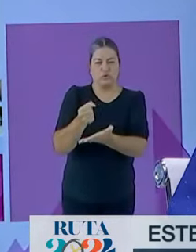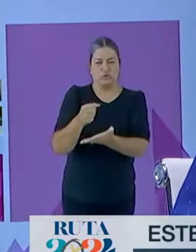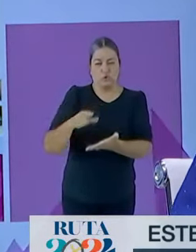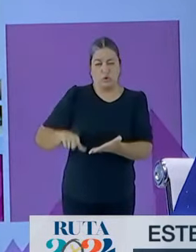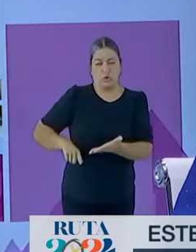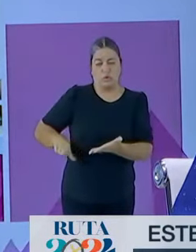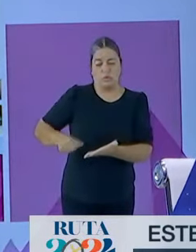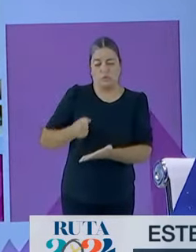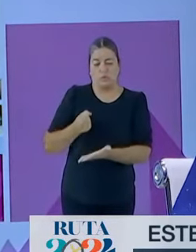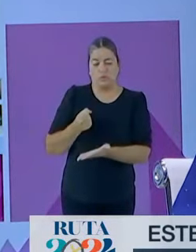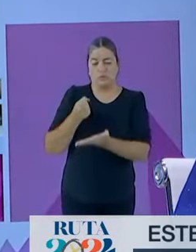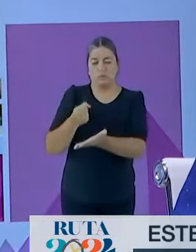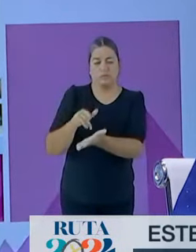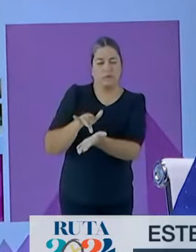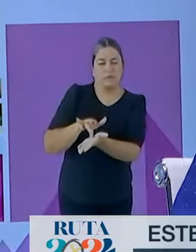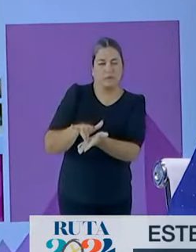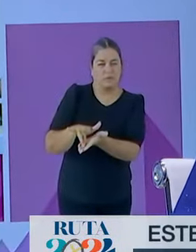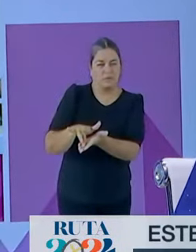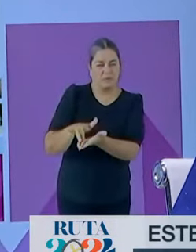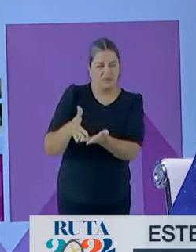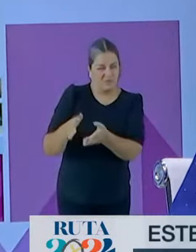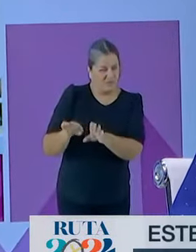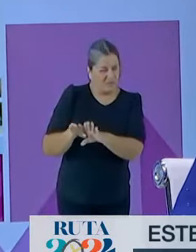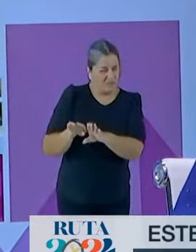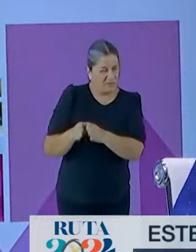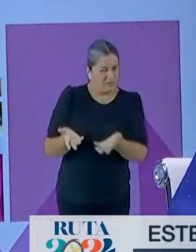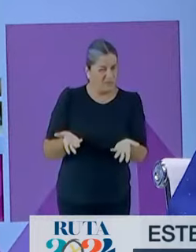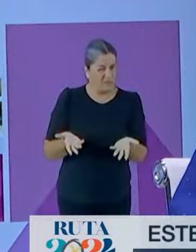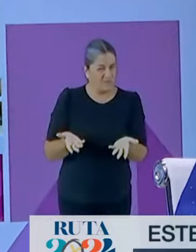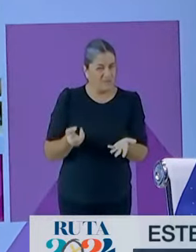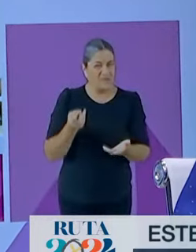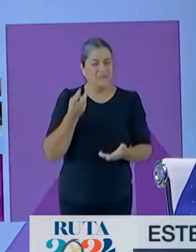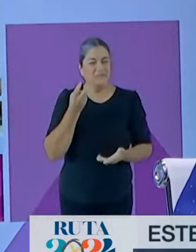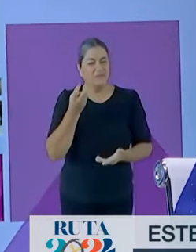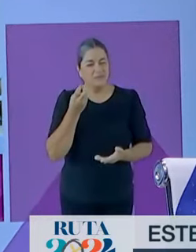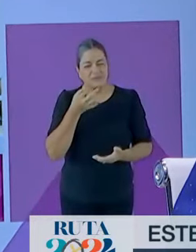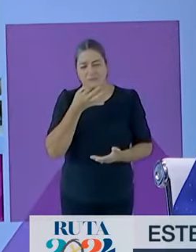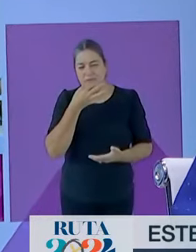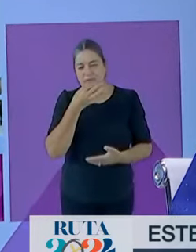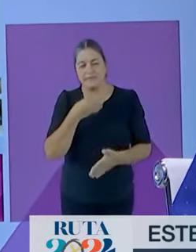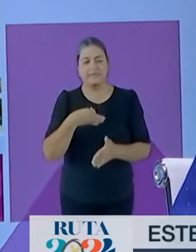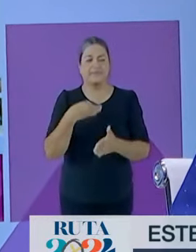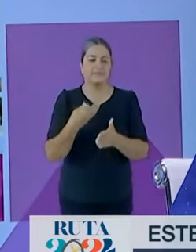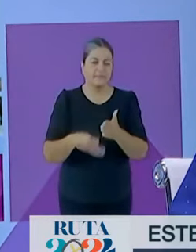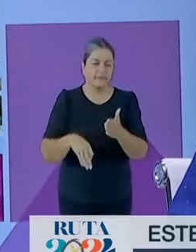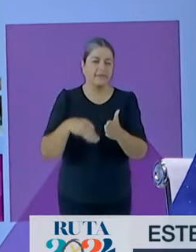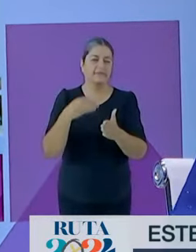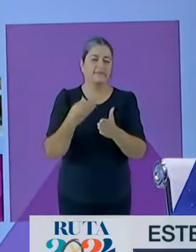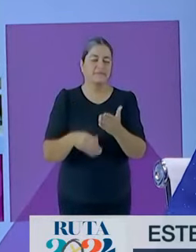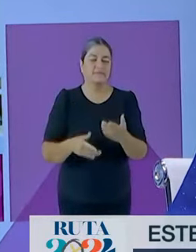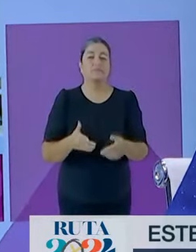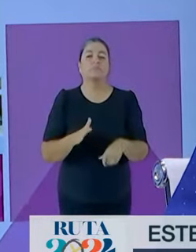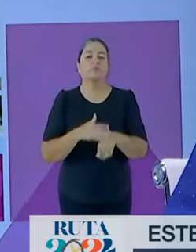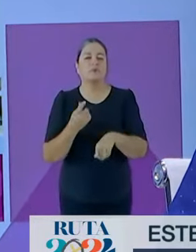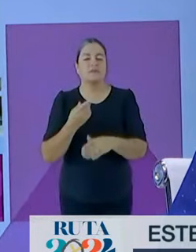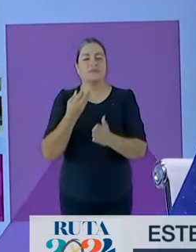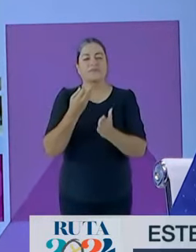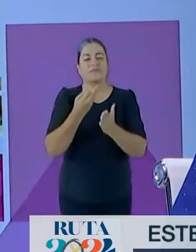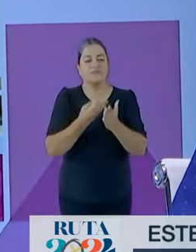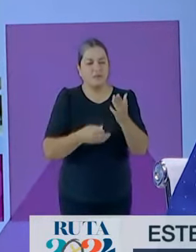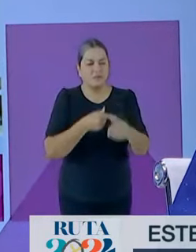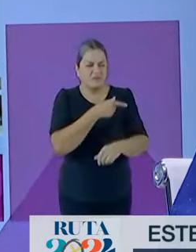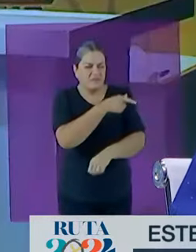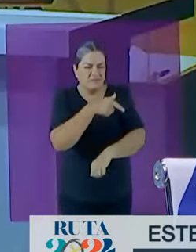Sheinbaum, ha insistido que está demostrado científicamente su efectividad y utilizó ese argumento para justificar el uso de este fármaco en la Ciudad de